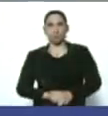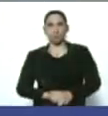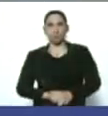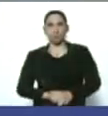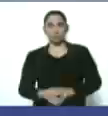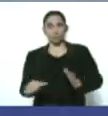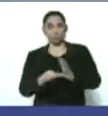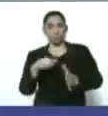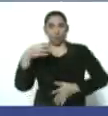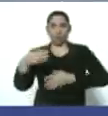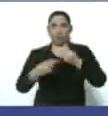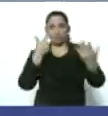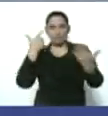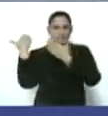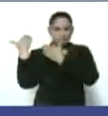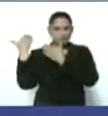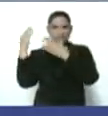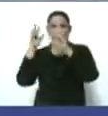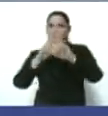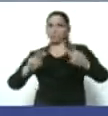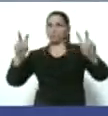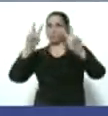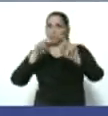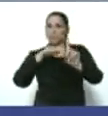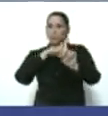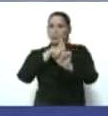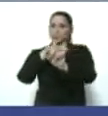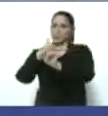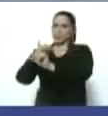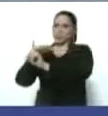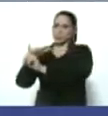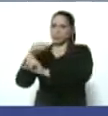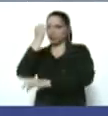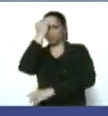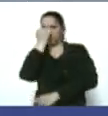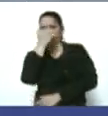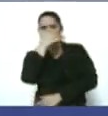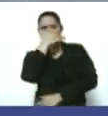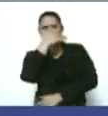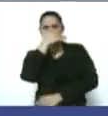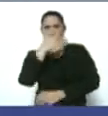donde hicieron el análisis del ataque mercenario,